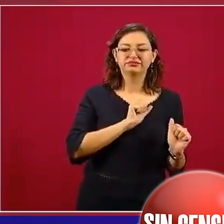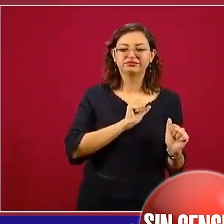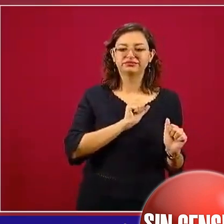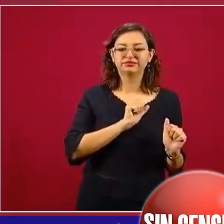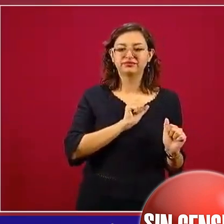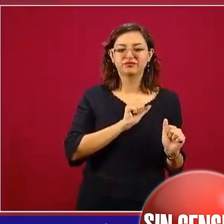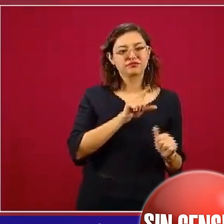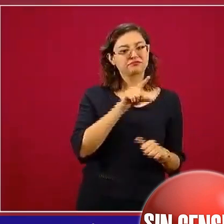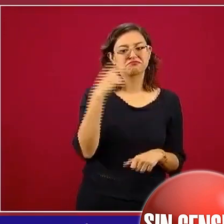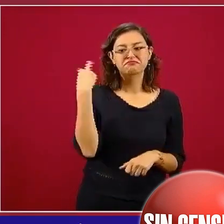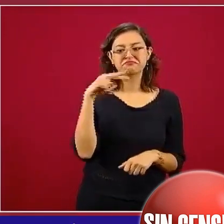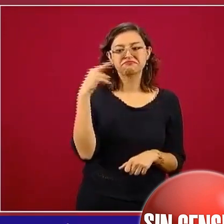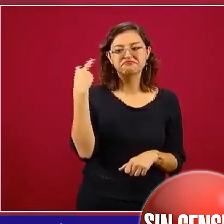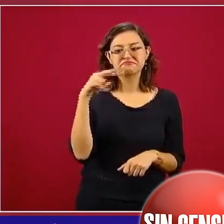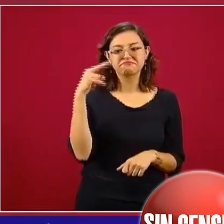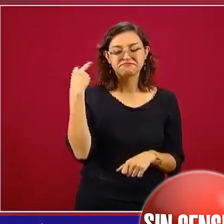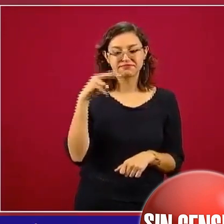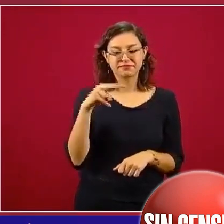a Veracruz.